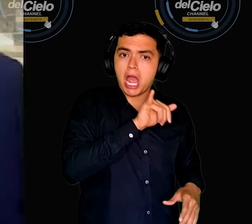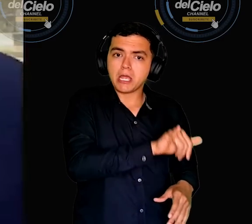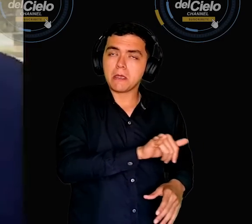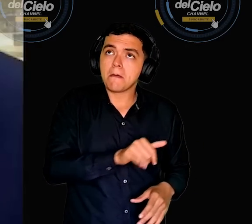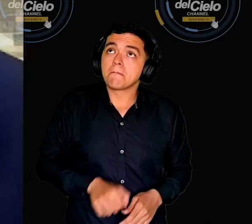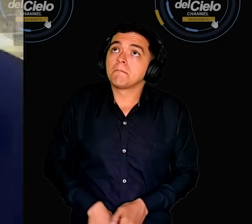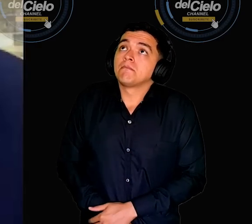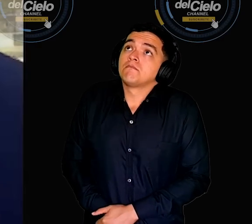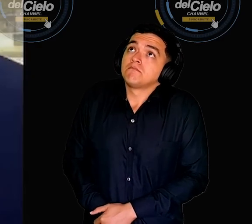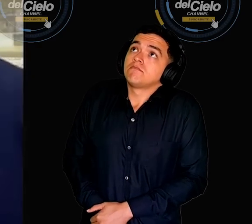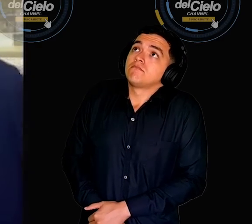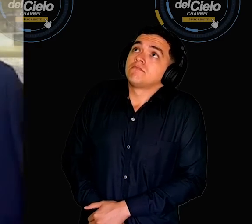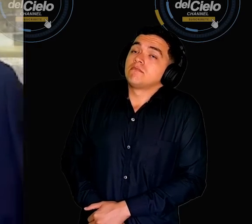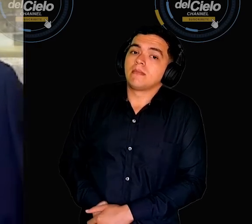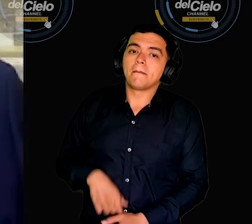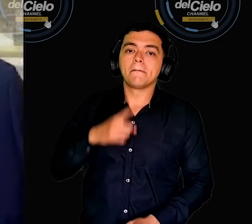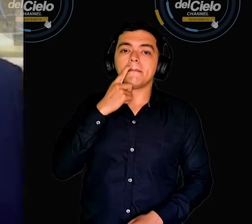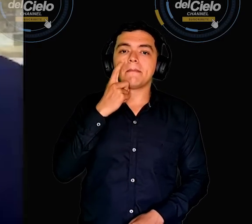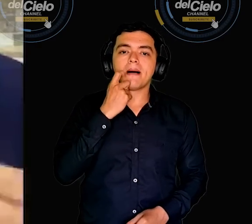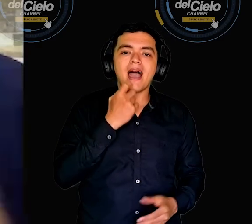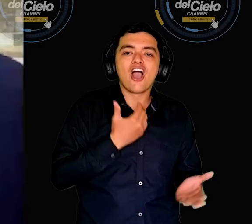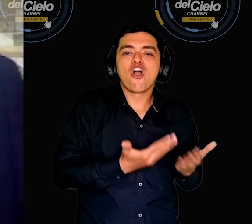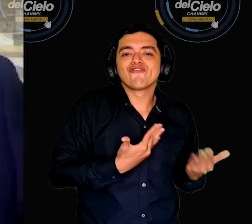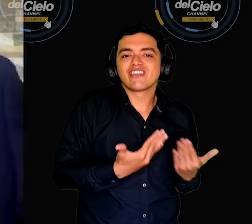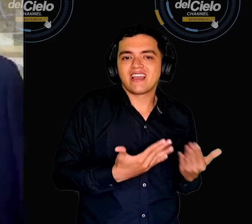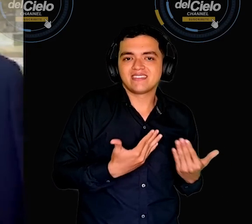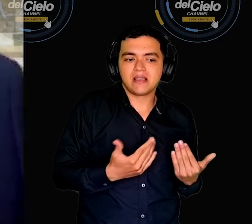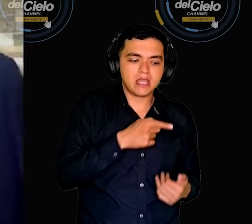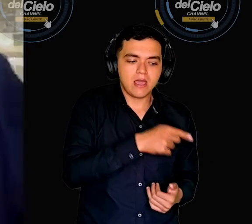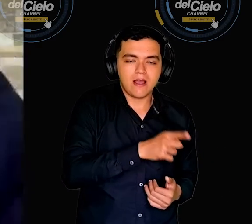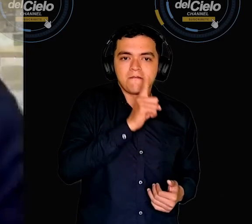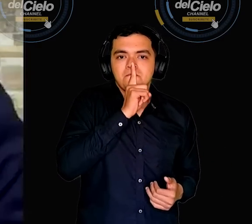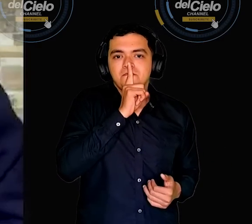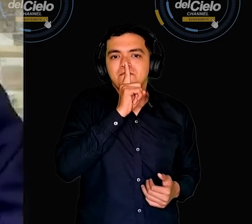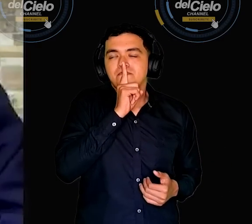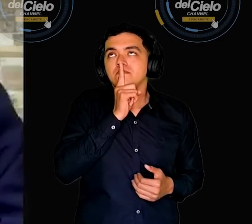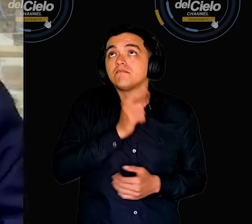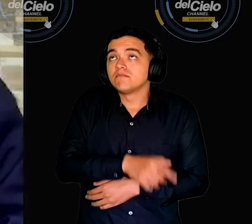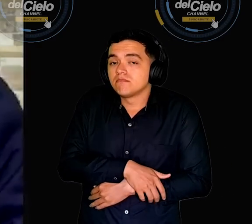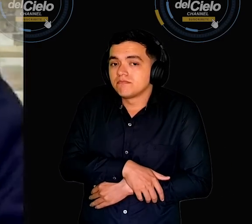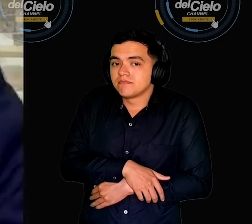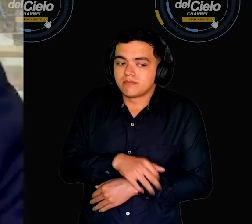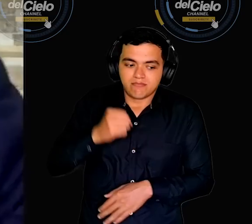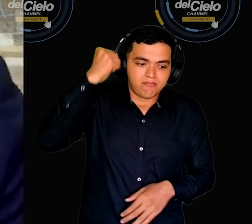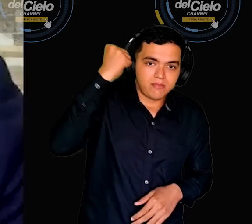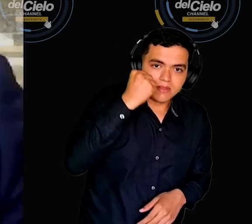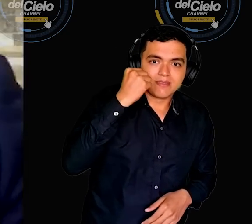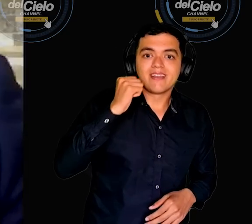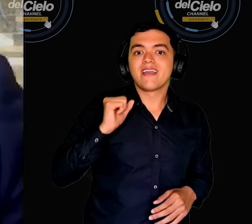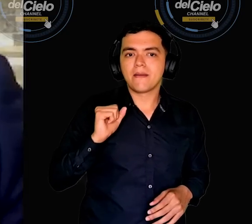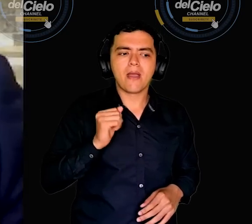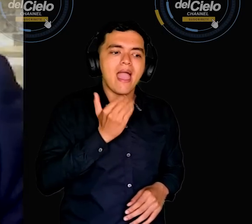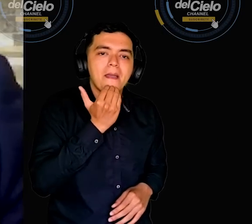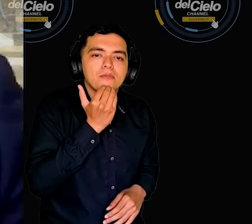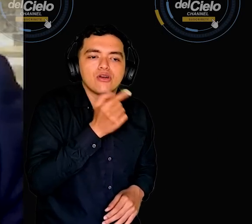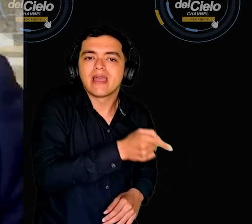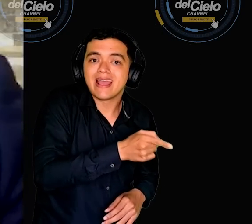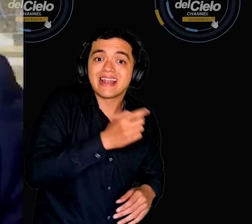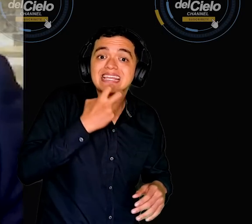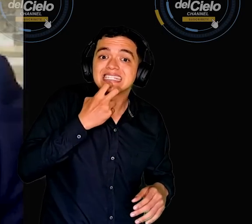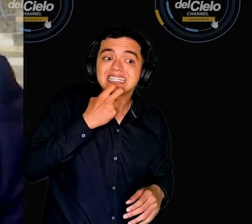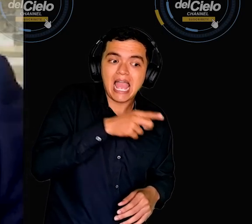construyendo la unidad. A mí me llama mucho la atención. A mí hay cosas que me llaman la atención, no sé si a ustedes igual. Pero